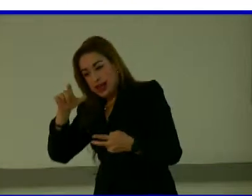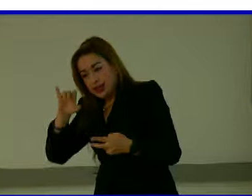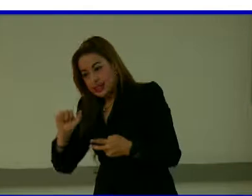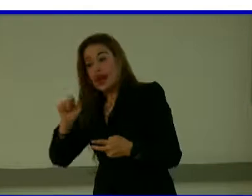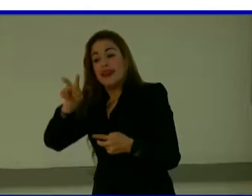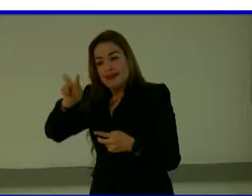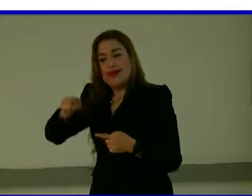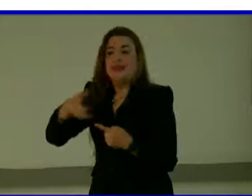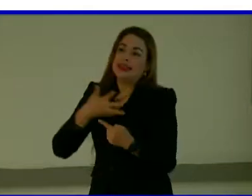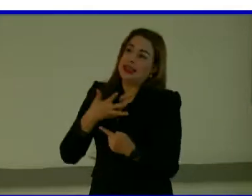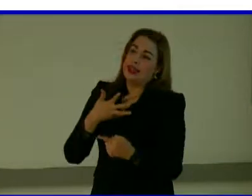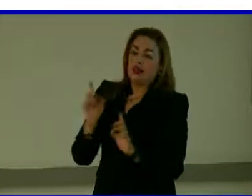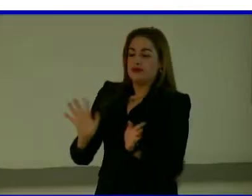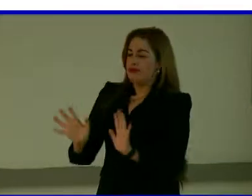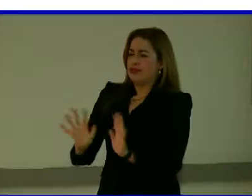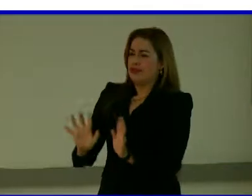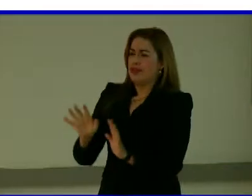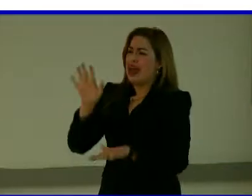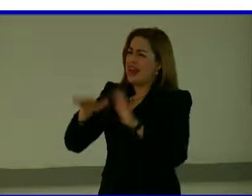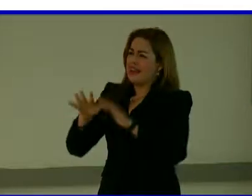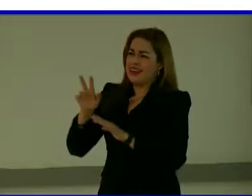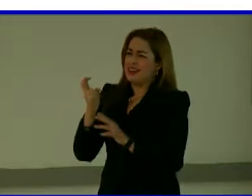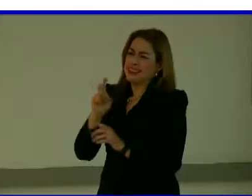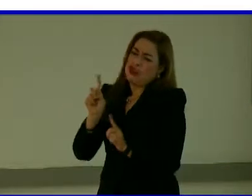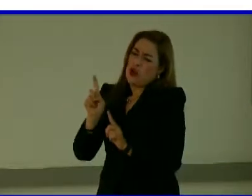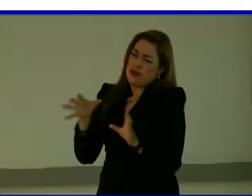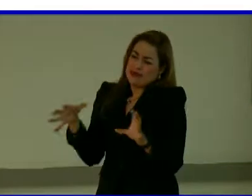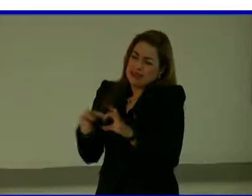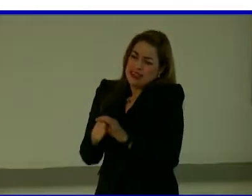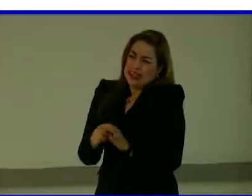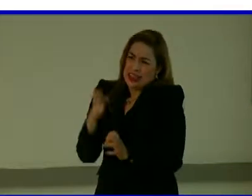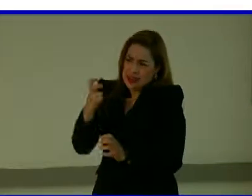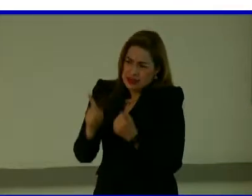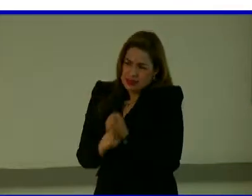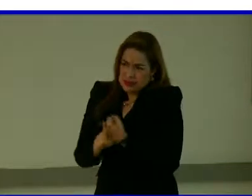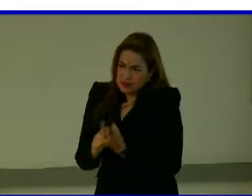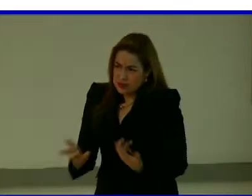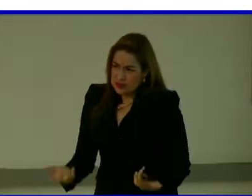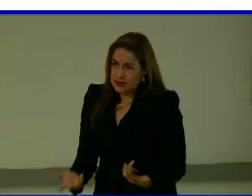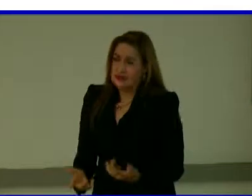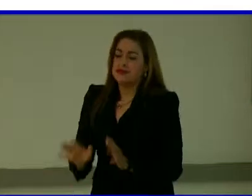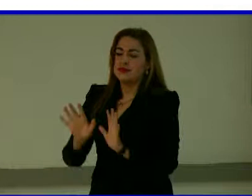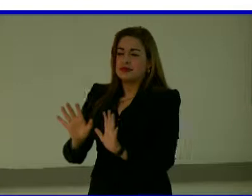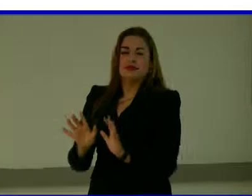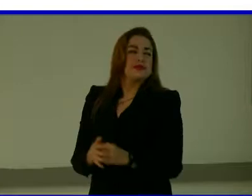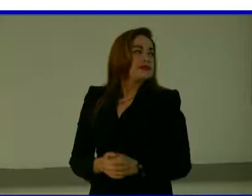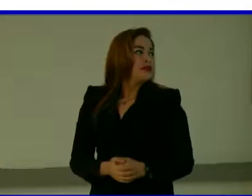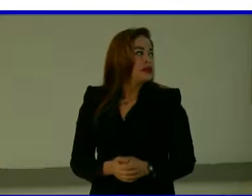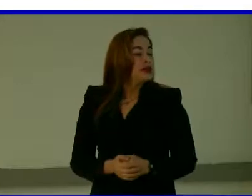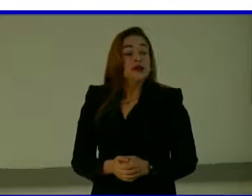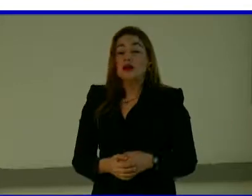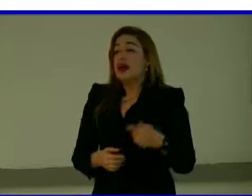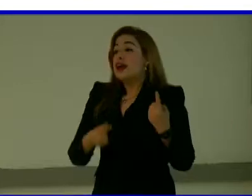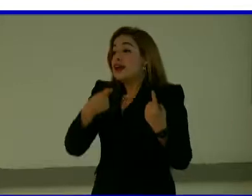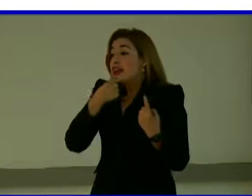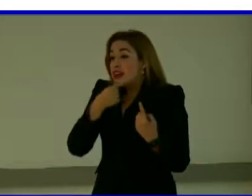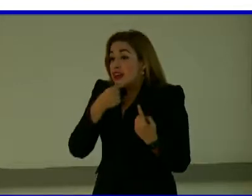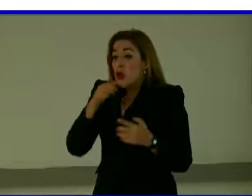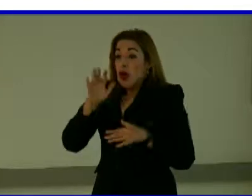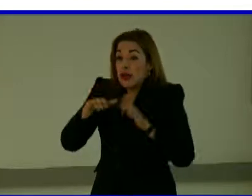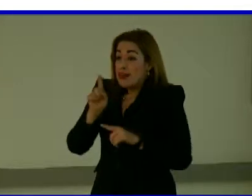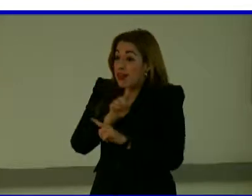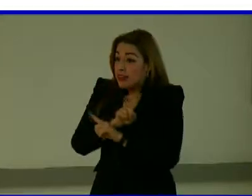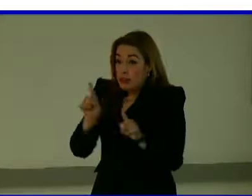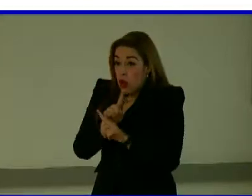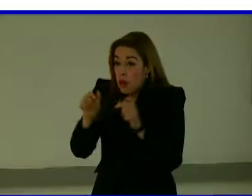El primer síntoma de TDA es la inatención. Y el niño que no presta atención, no es que no pueda